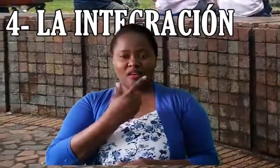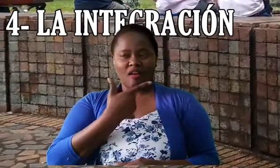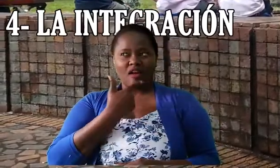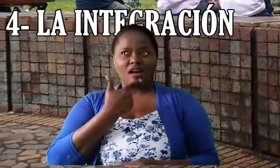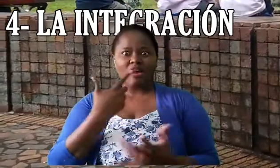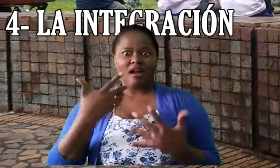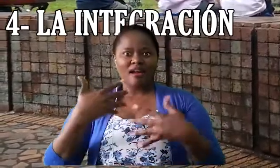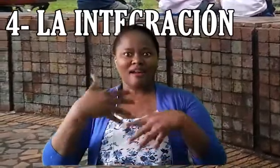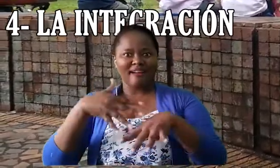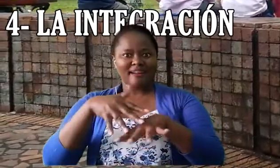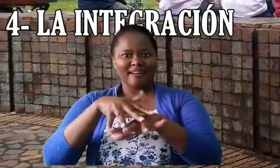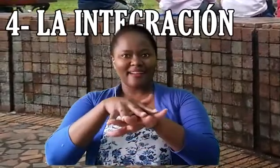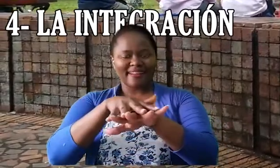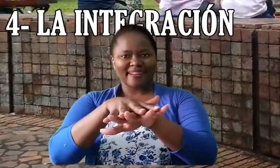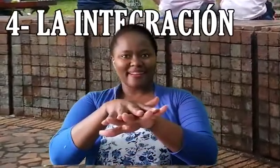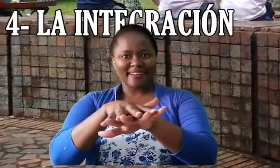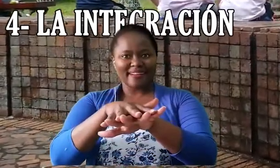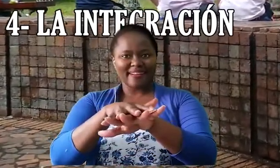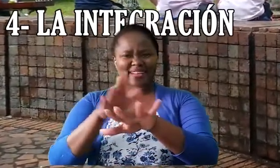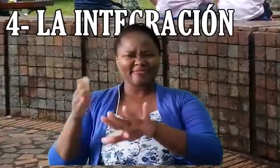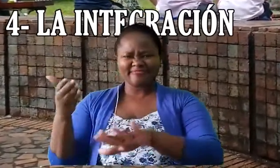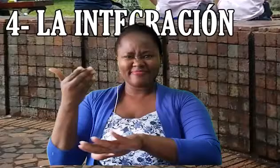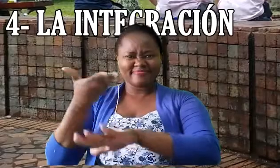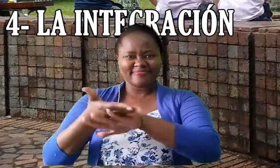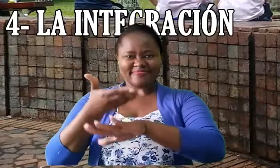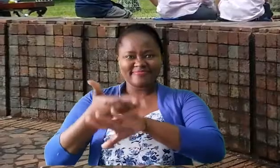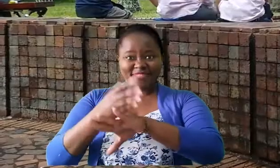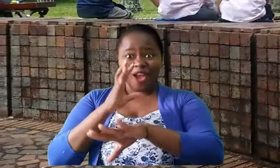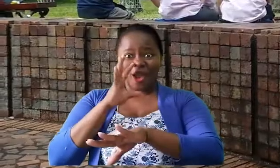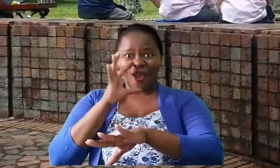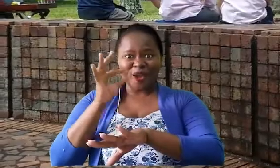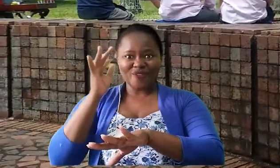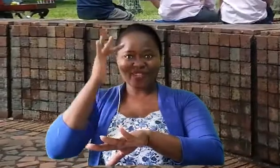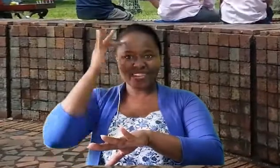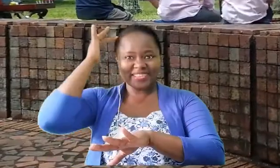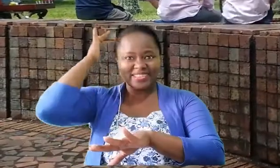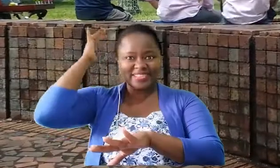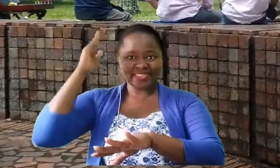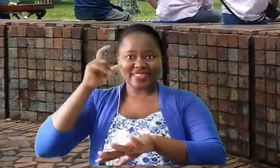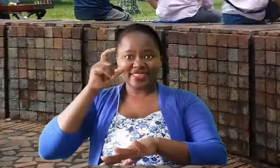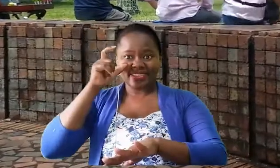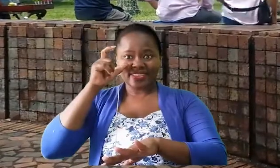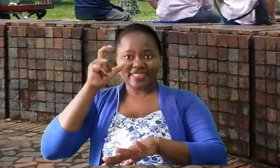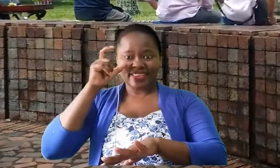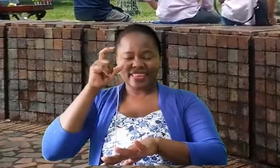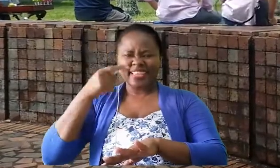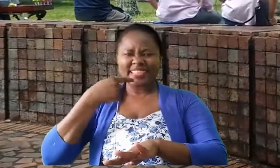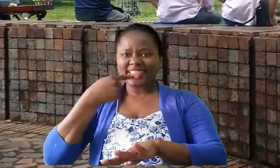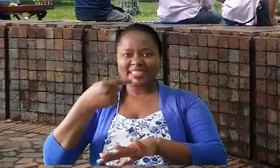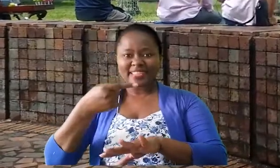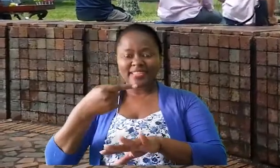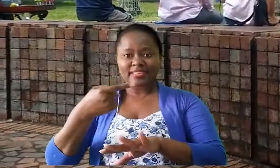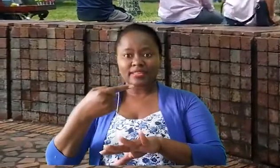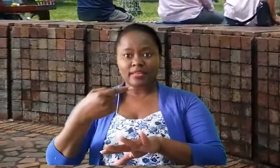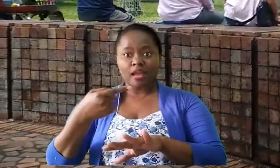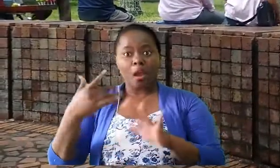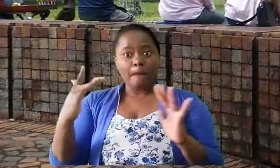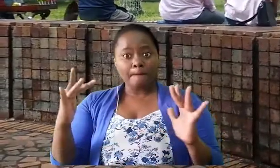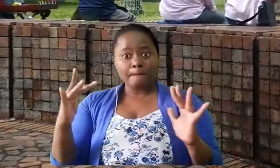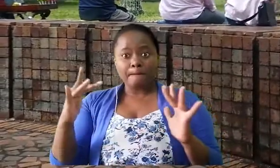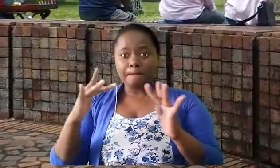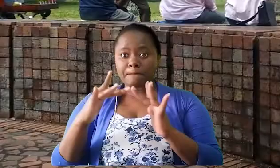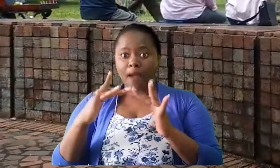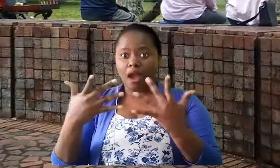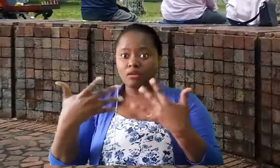propuesto por Ian Barbour, básicamente nos dice que hay una relación directa entre la